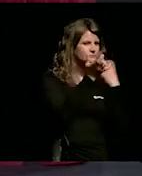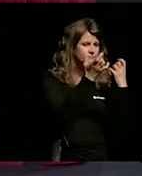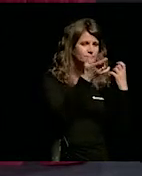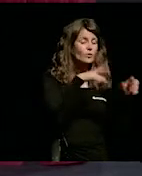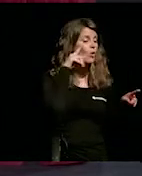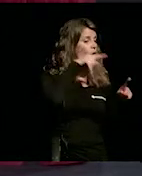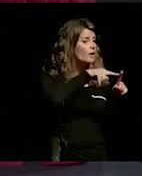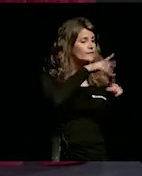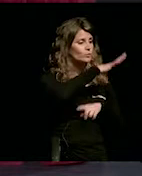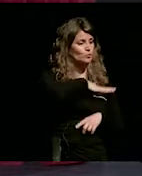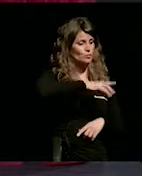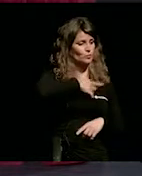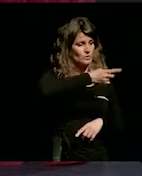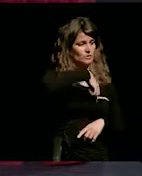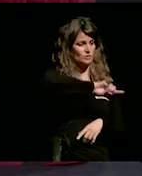nuestros objetivos.